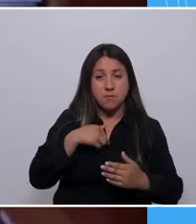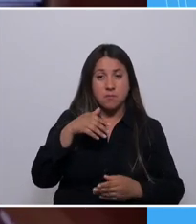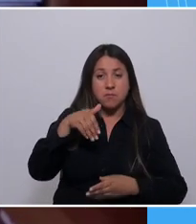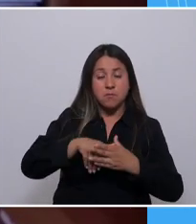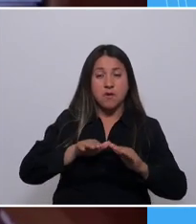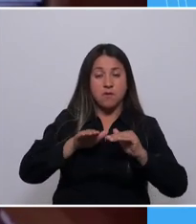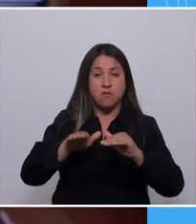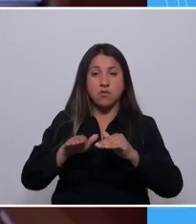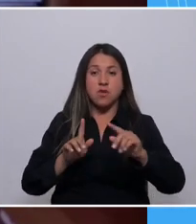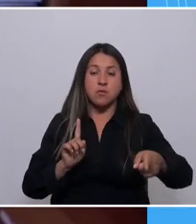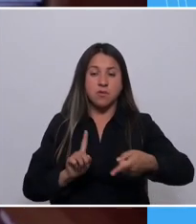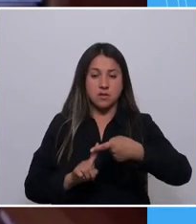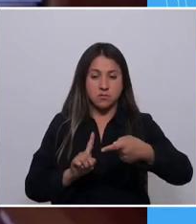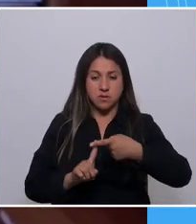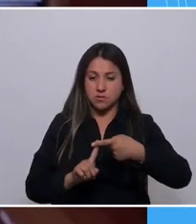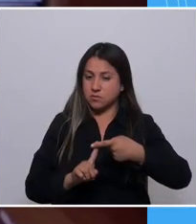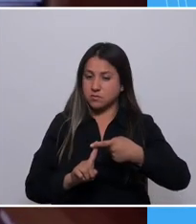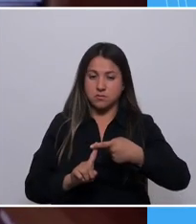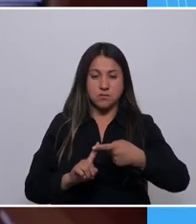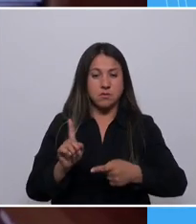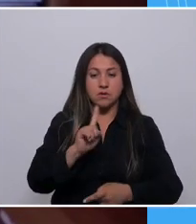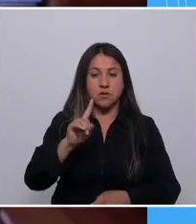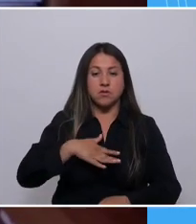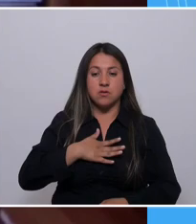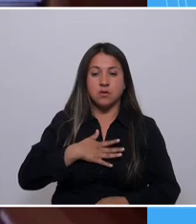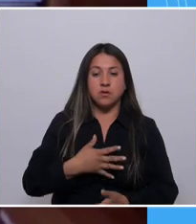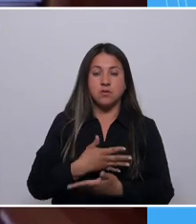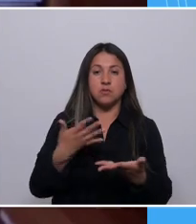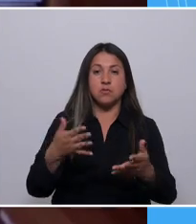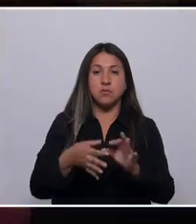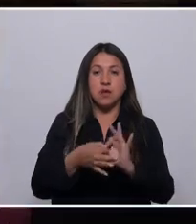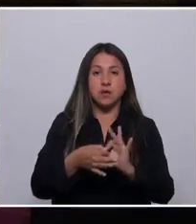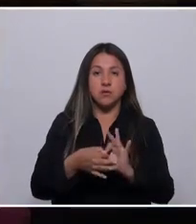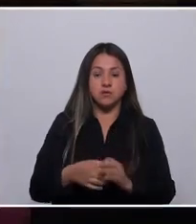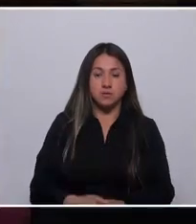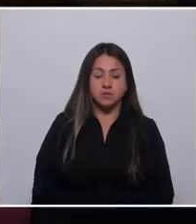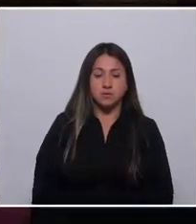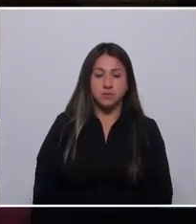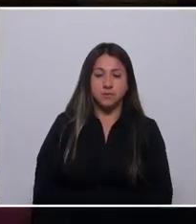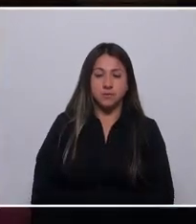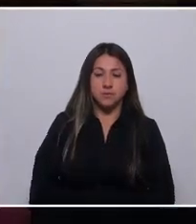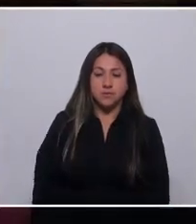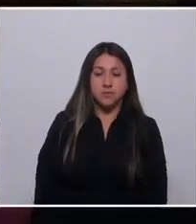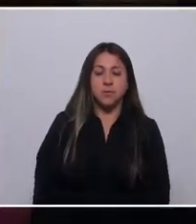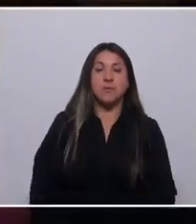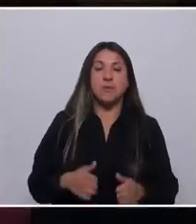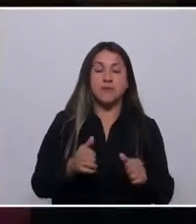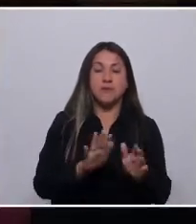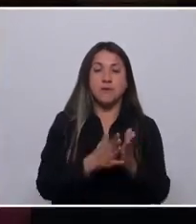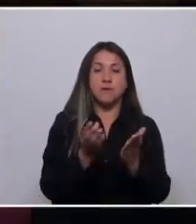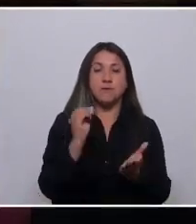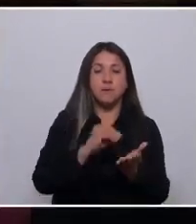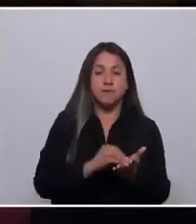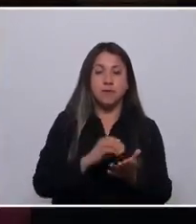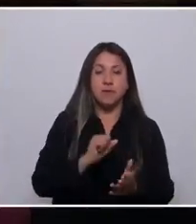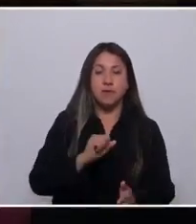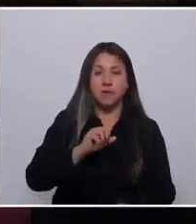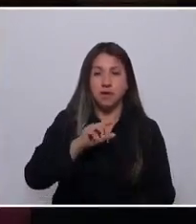y participación. Muchas gracias. Bien, se dejará registro, señora Arancibia. Muchas